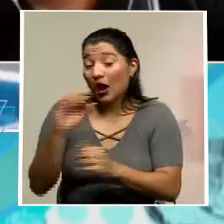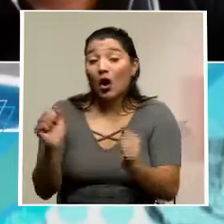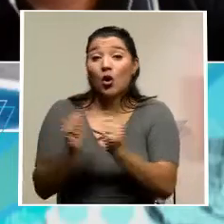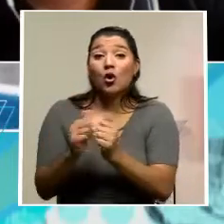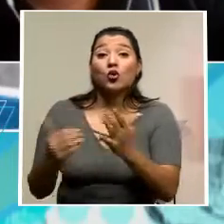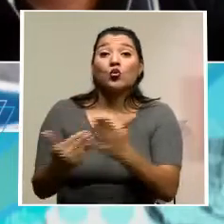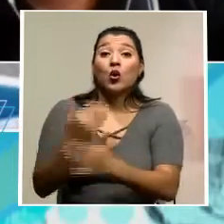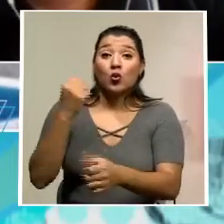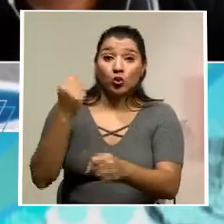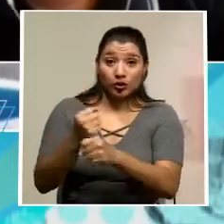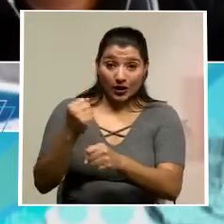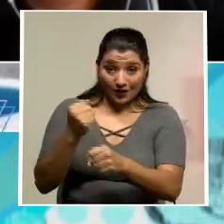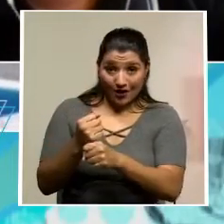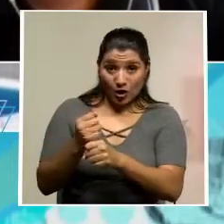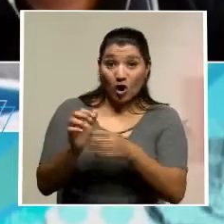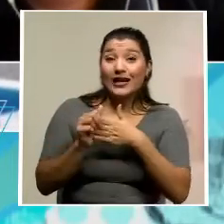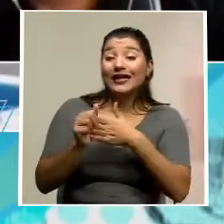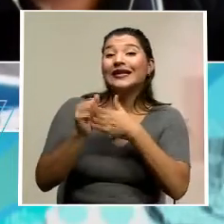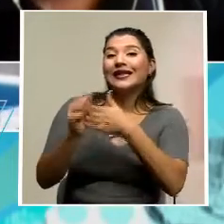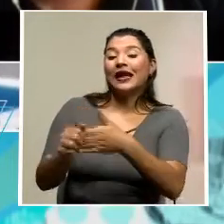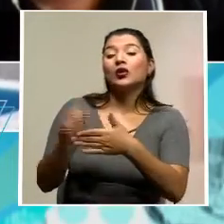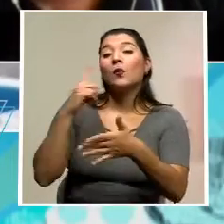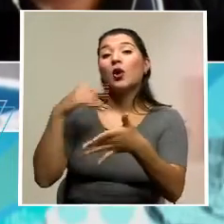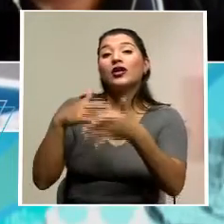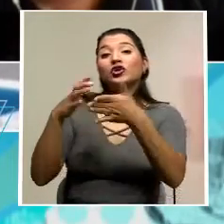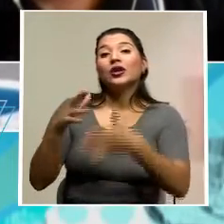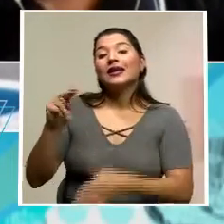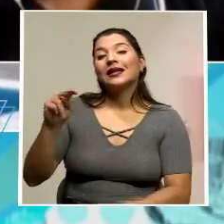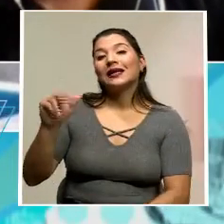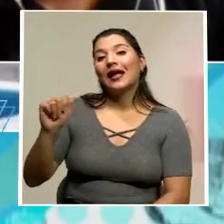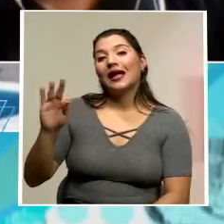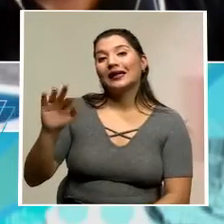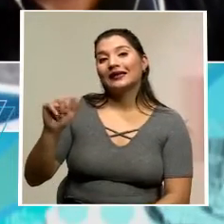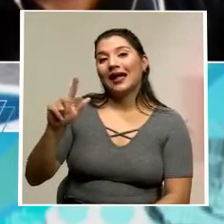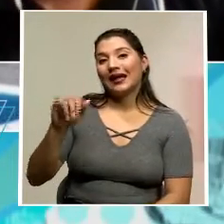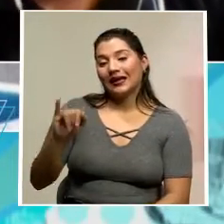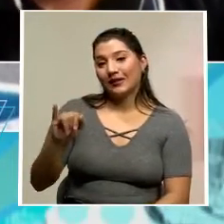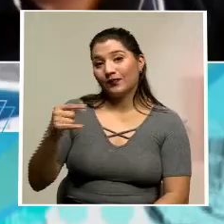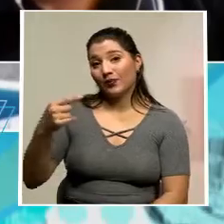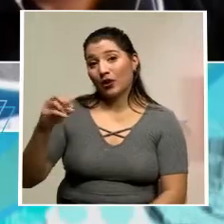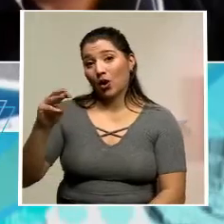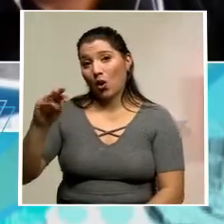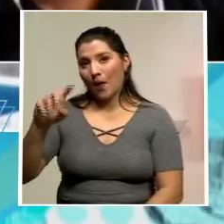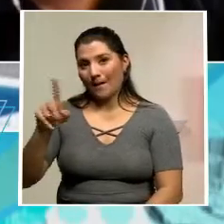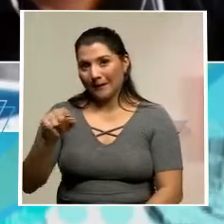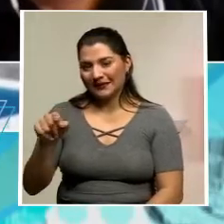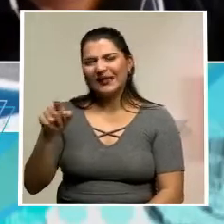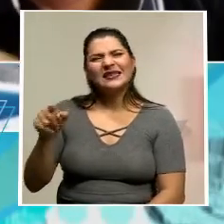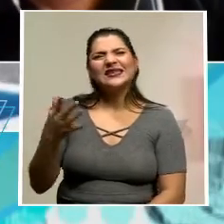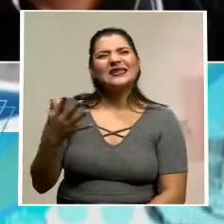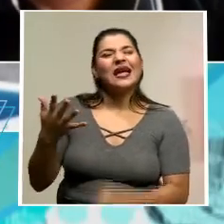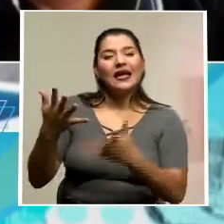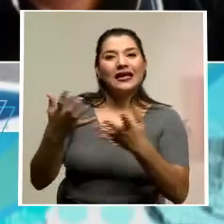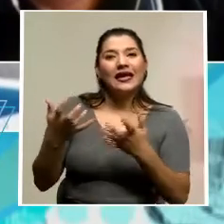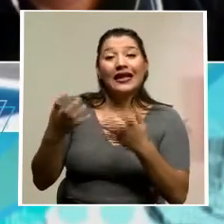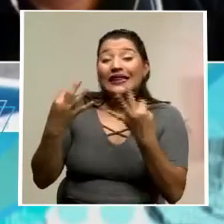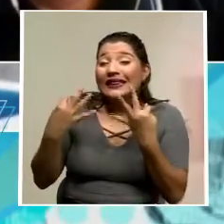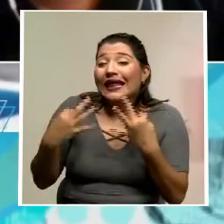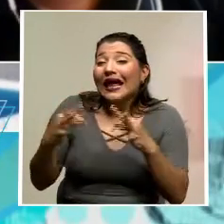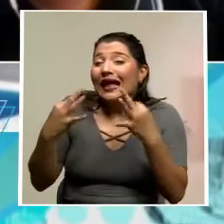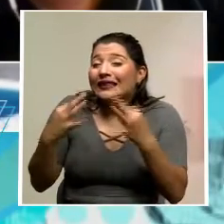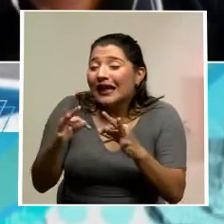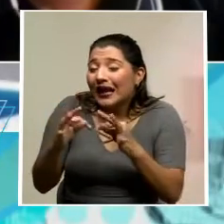trabajo liderado por mi estudiante Natalie Gobel, que lo que quiere es tratar de afinar esa búsqueda